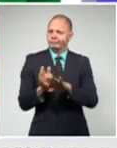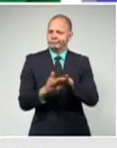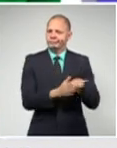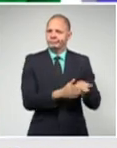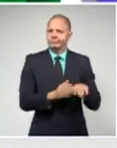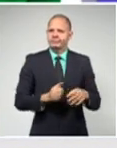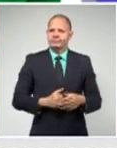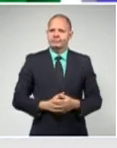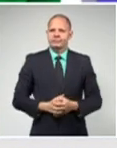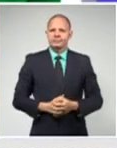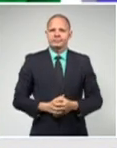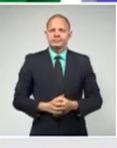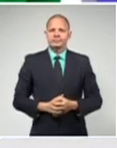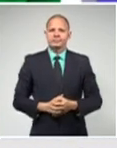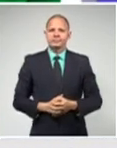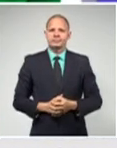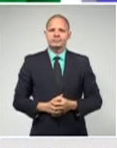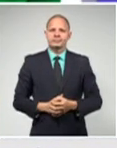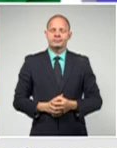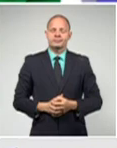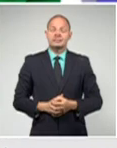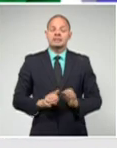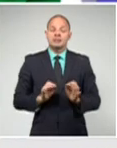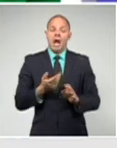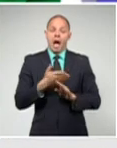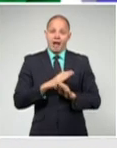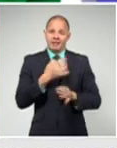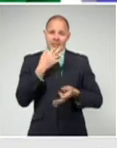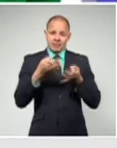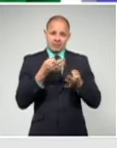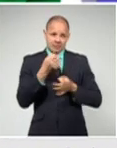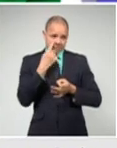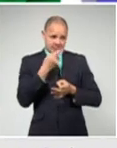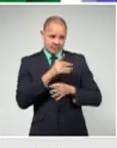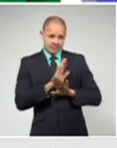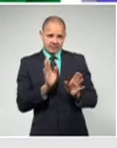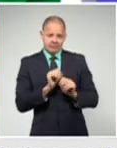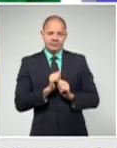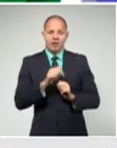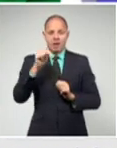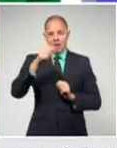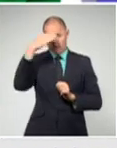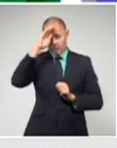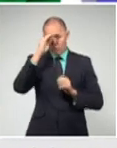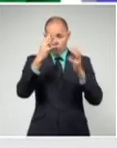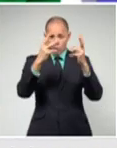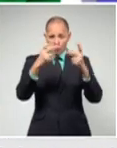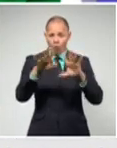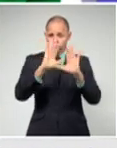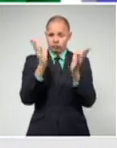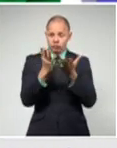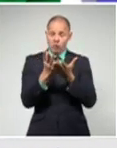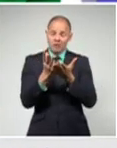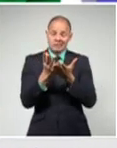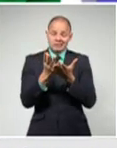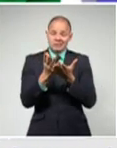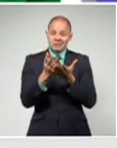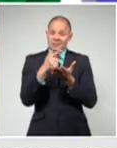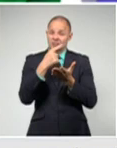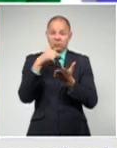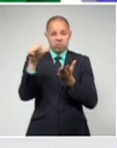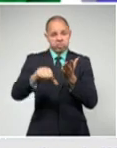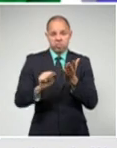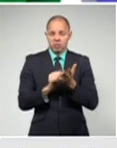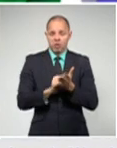decía, todavía con indicadores no favorables, pudiéramos decir que hoy 2